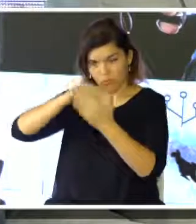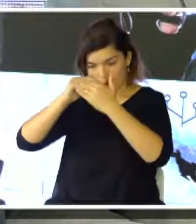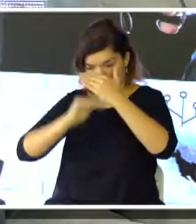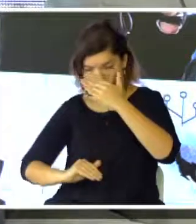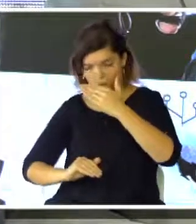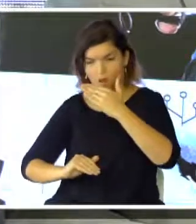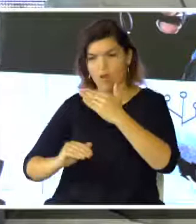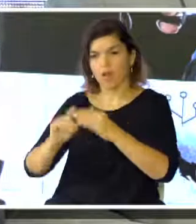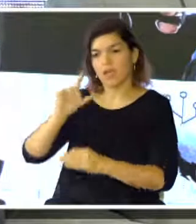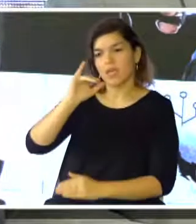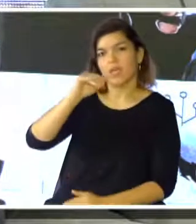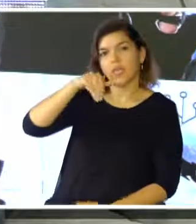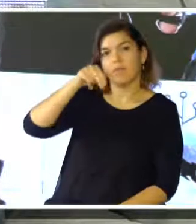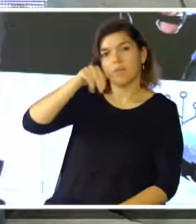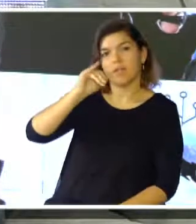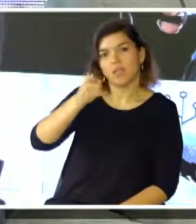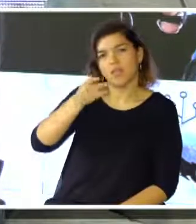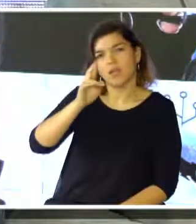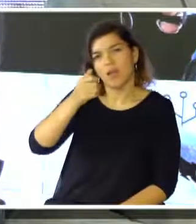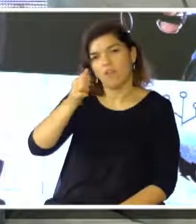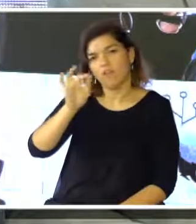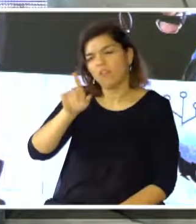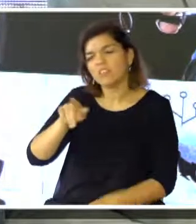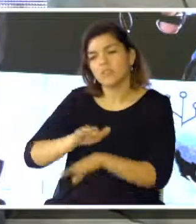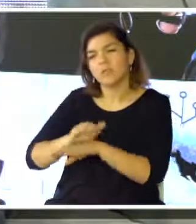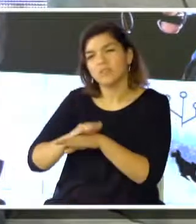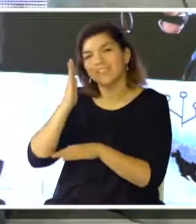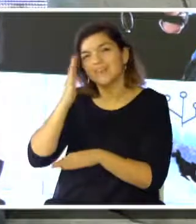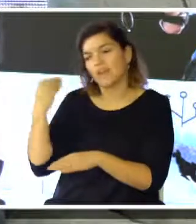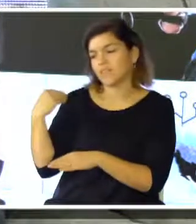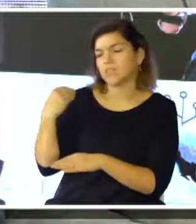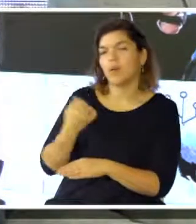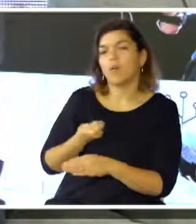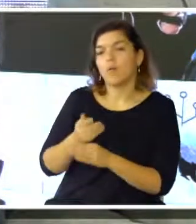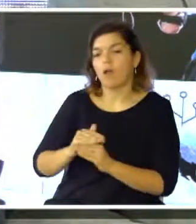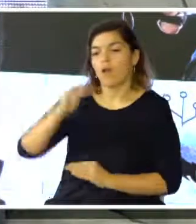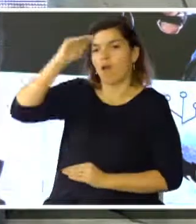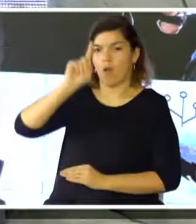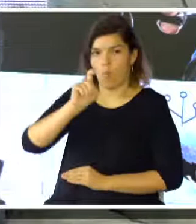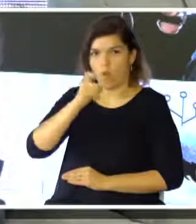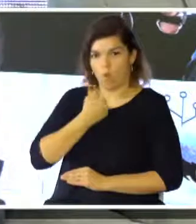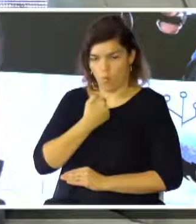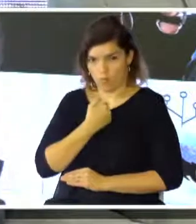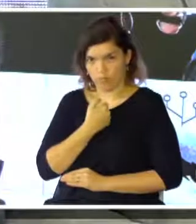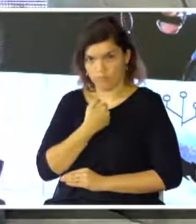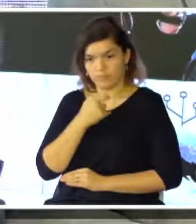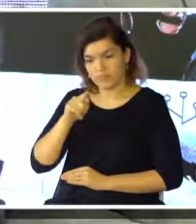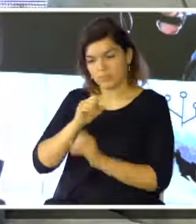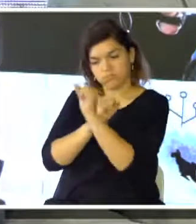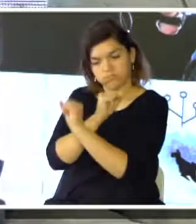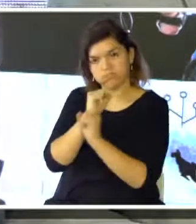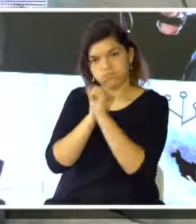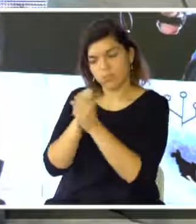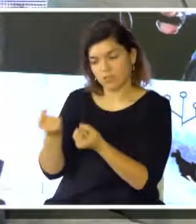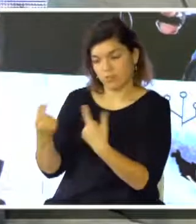grafos y graf o es el que mide cómo va subiendo el agua agregando los modelos que se le hicieron